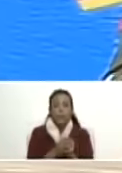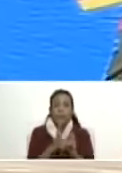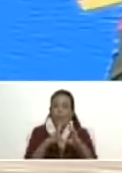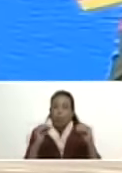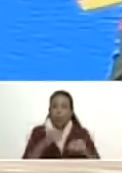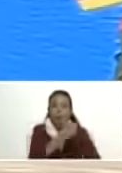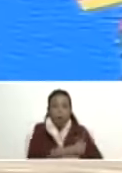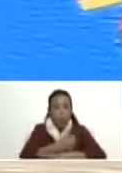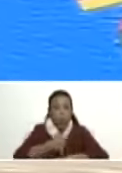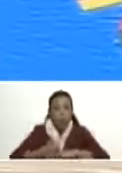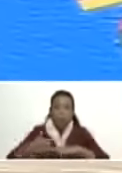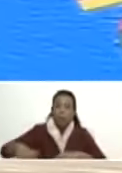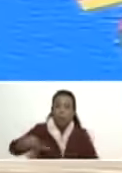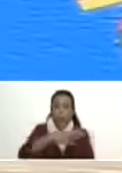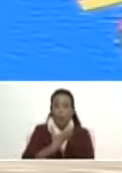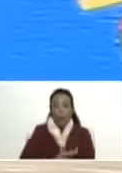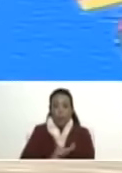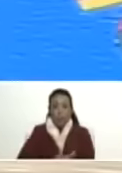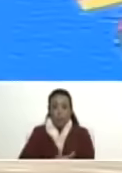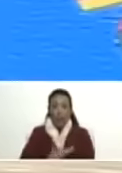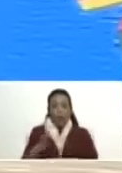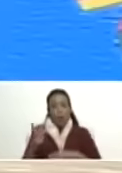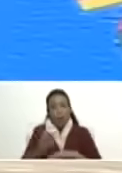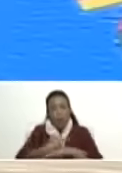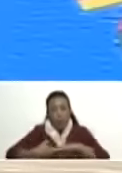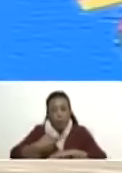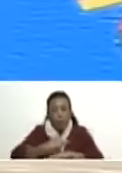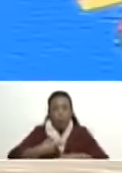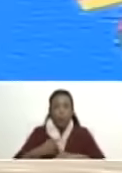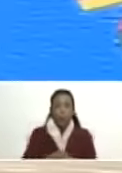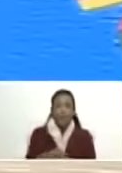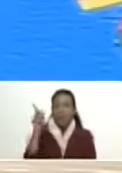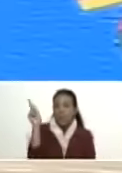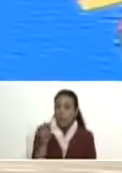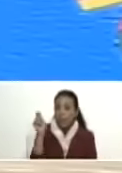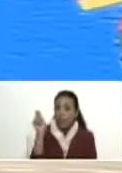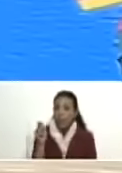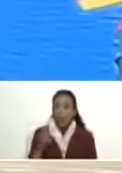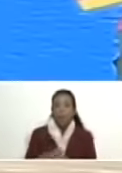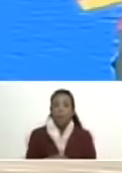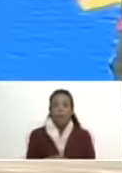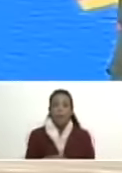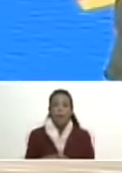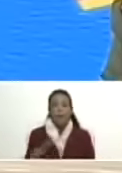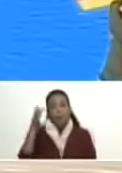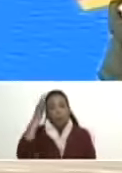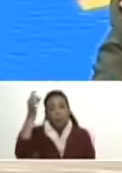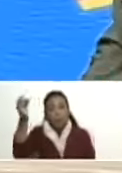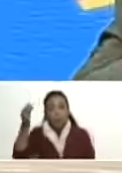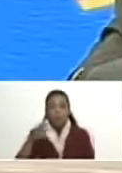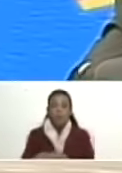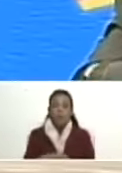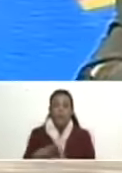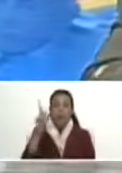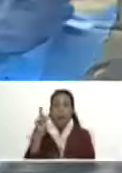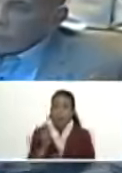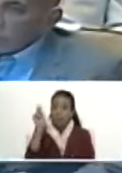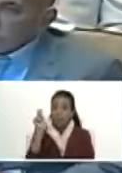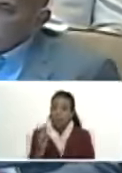las autoridades del país, alcaldes, gobernadores, diputados, concejales,